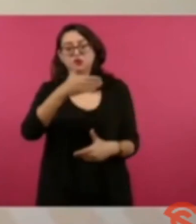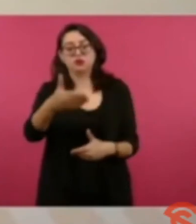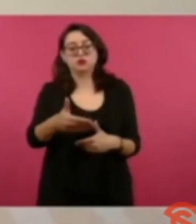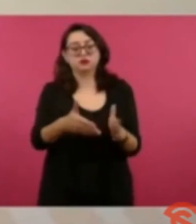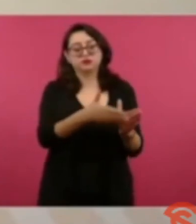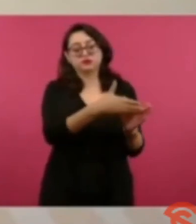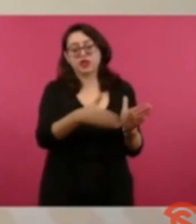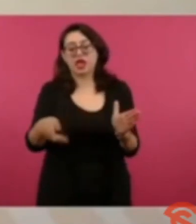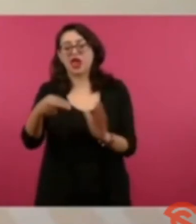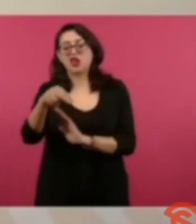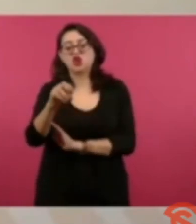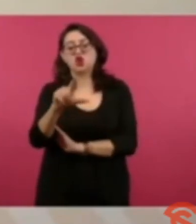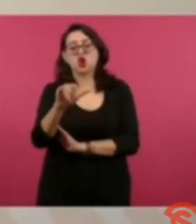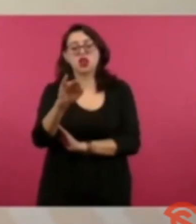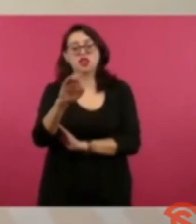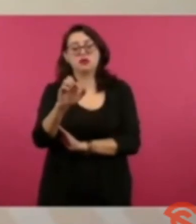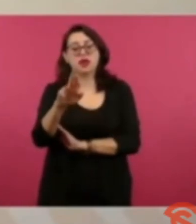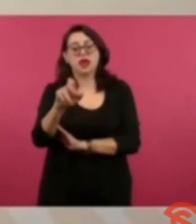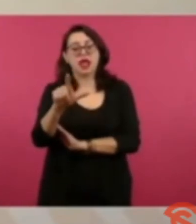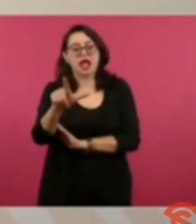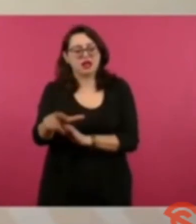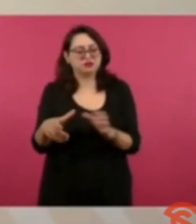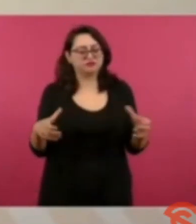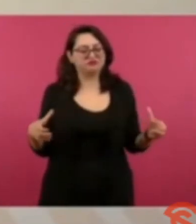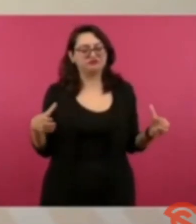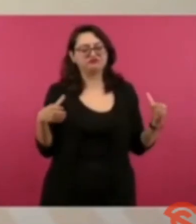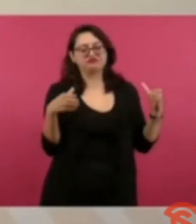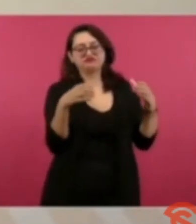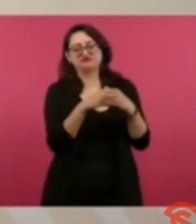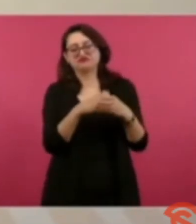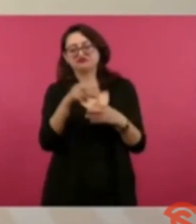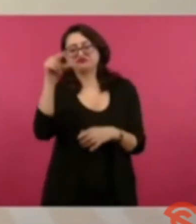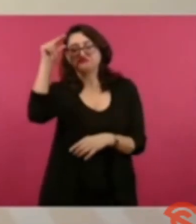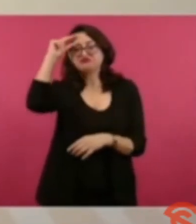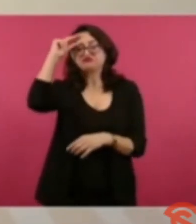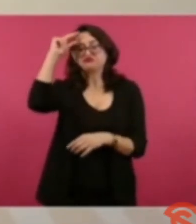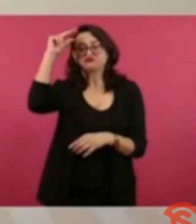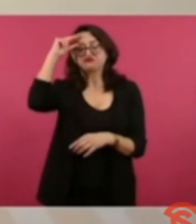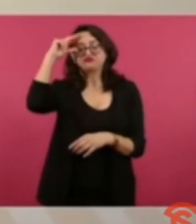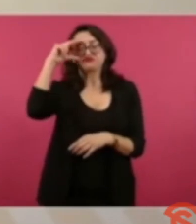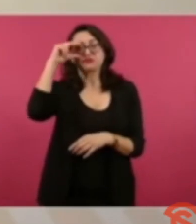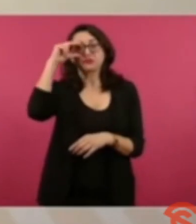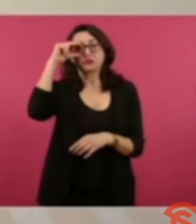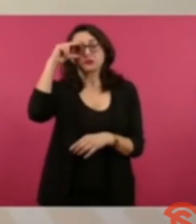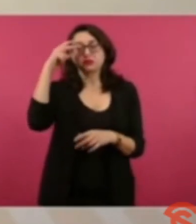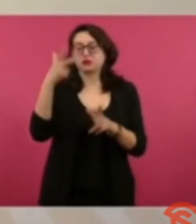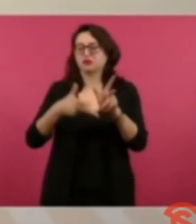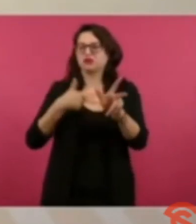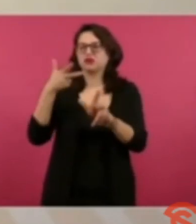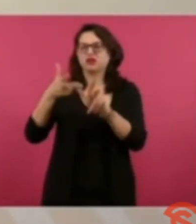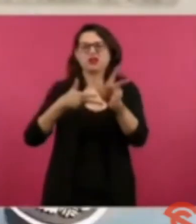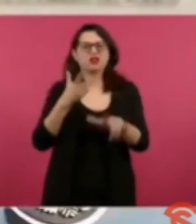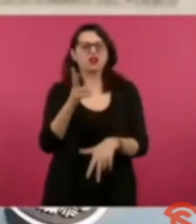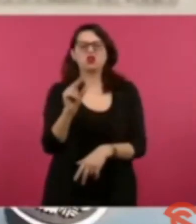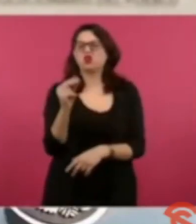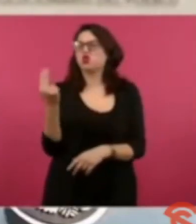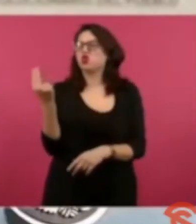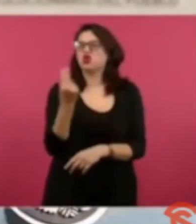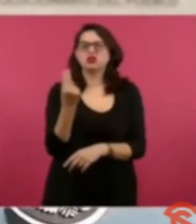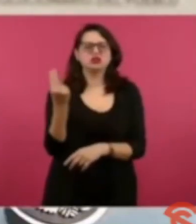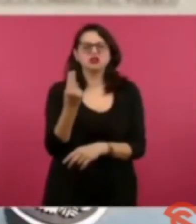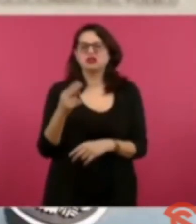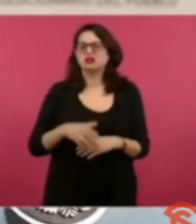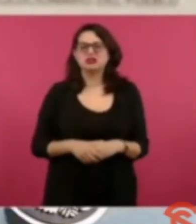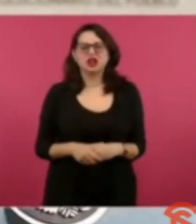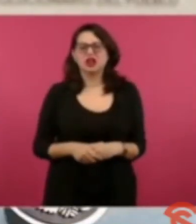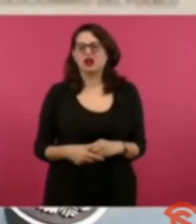y desaparecen los ferrocarriles de pasajeros y entregan todas las vías